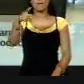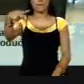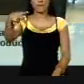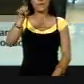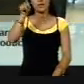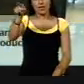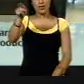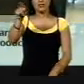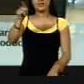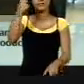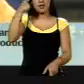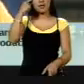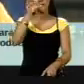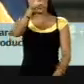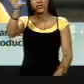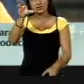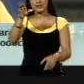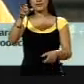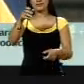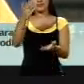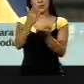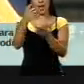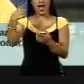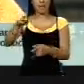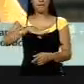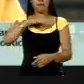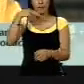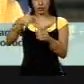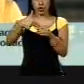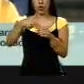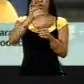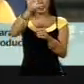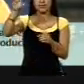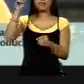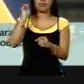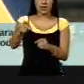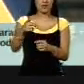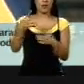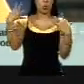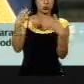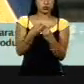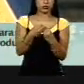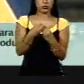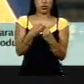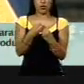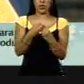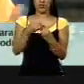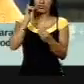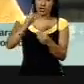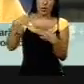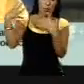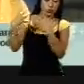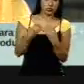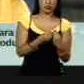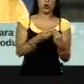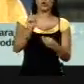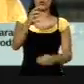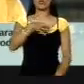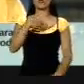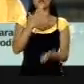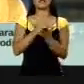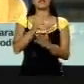oro. Nosotros pudiéramos llegar, Rafael, al 2031, imagínate cuánto podemos llegar, hasta 8 o 9 millones de